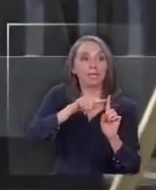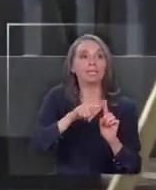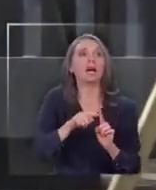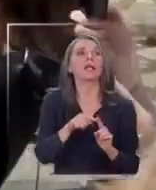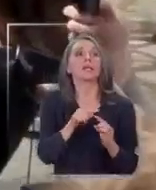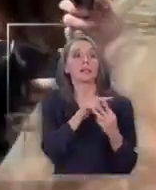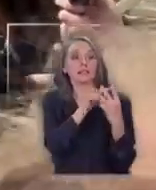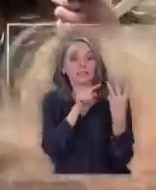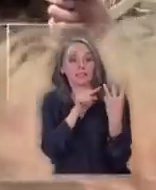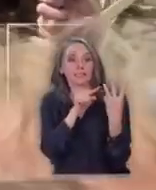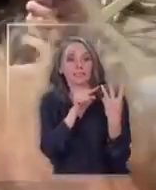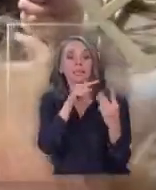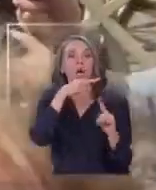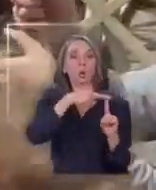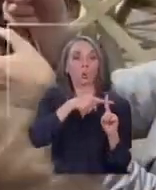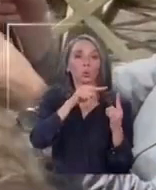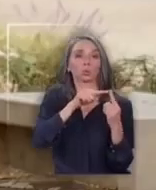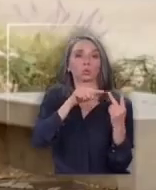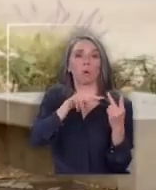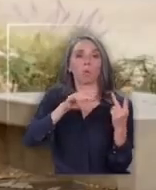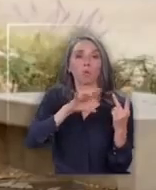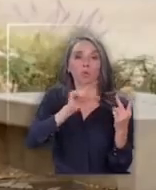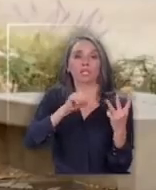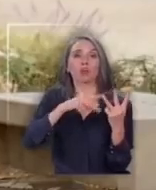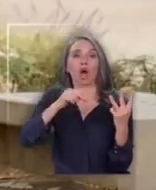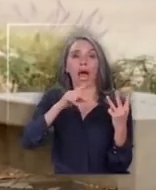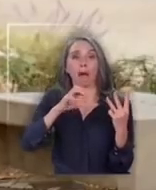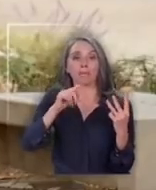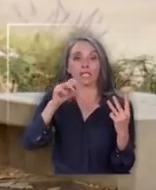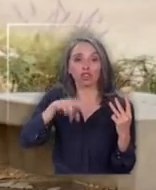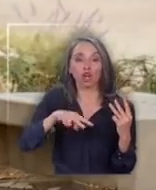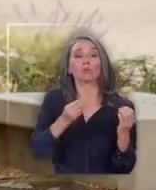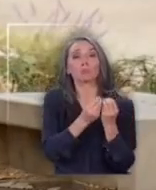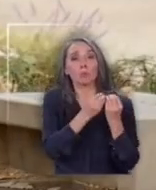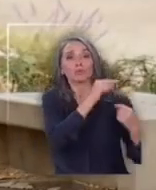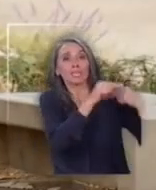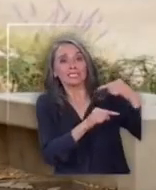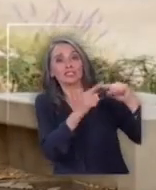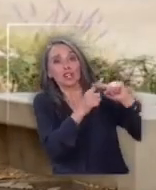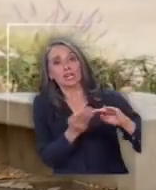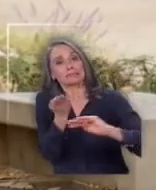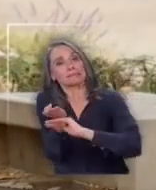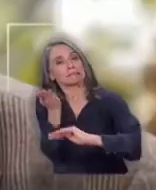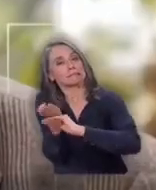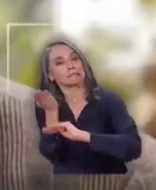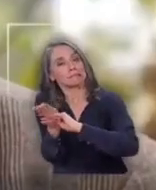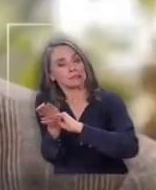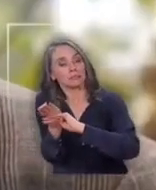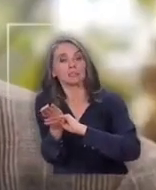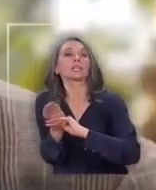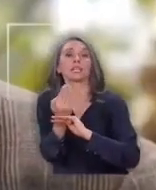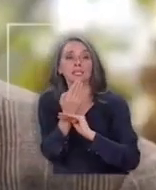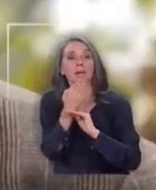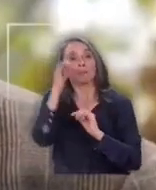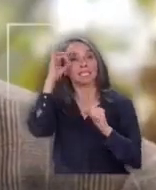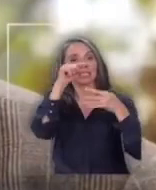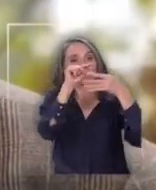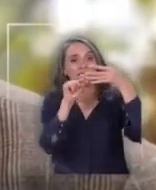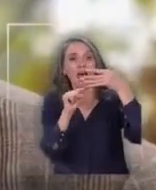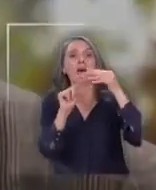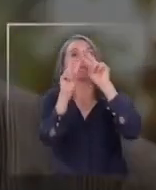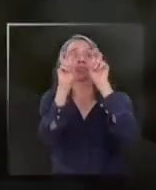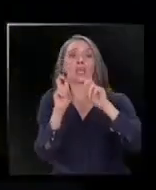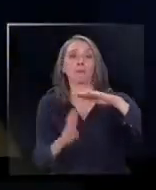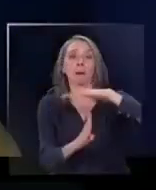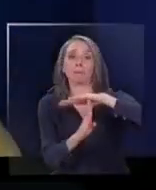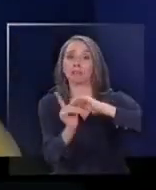y Hamilton acumulan una larga historia de reivindicaciones. Sin embargo, no pierden de vista los pendientes que no